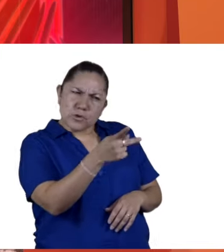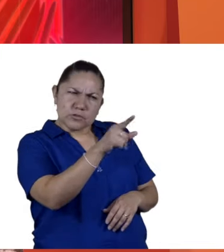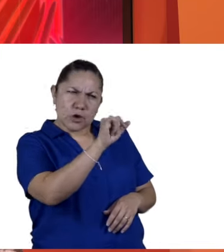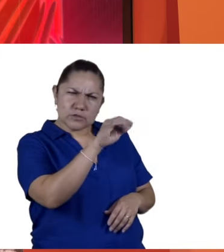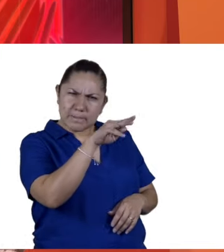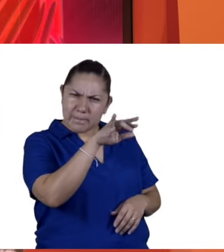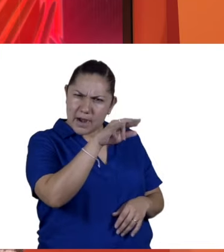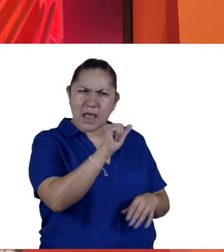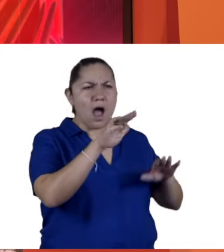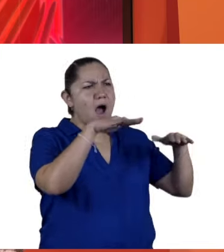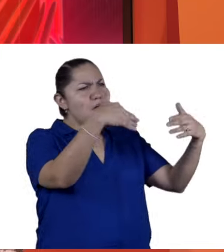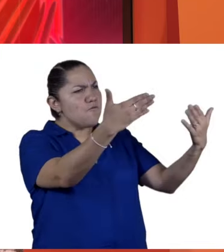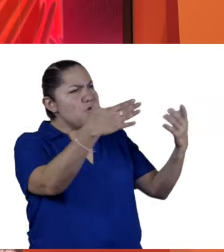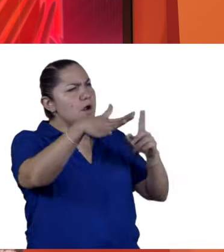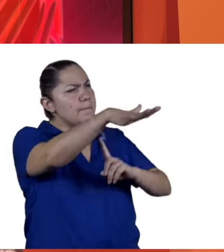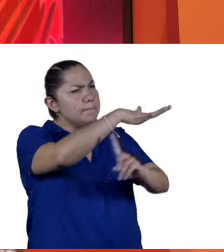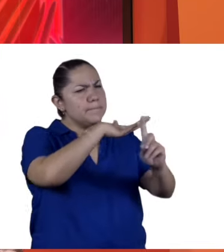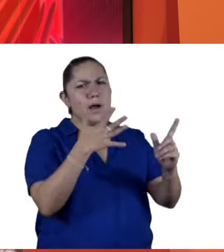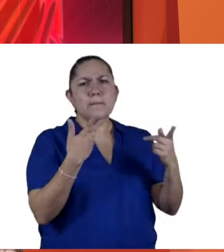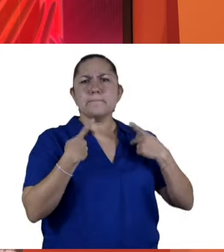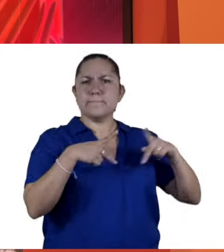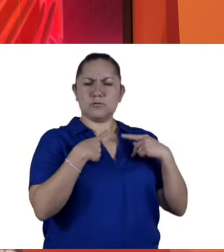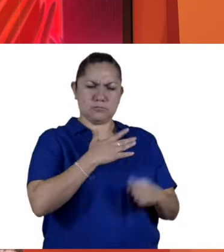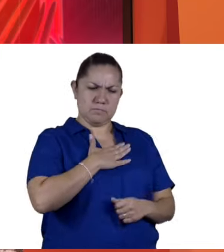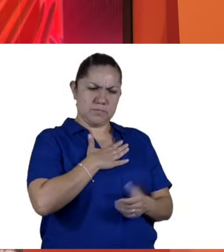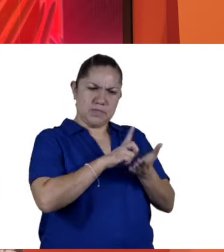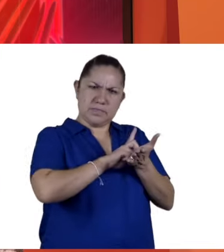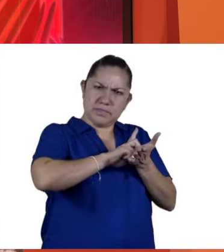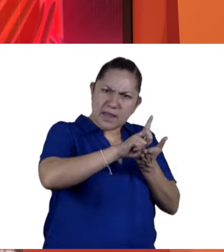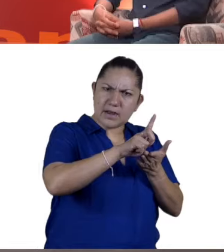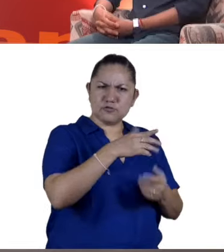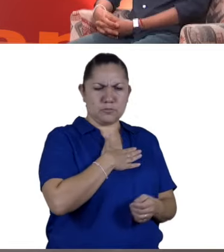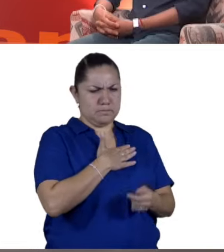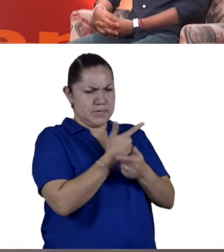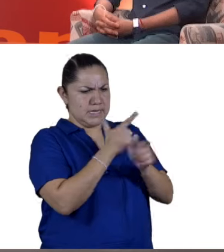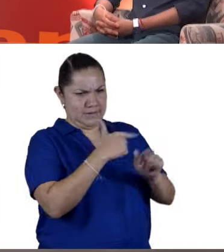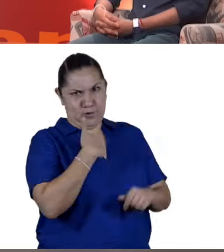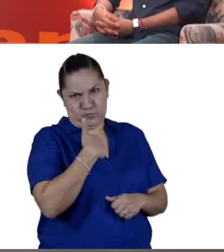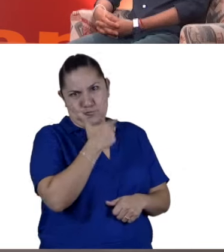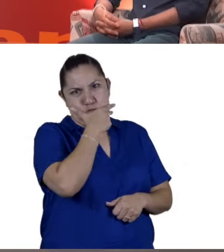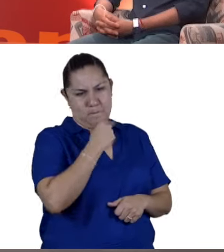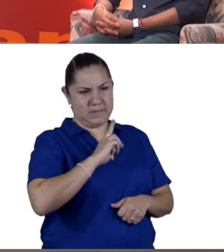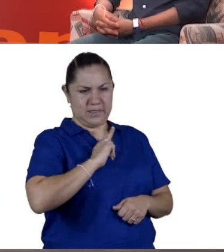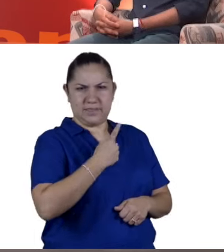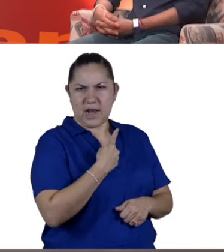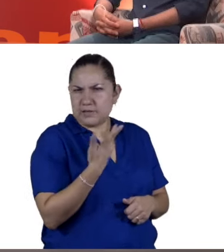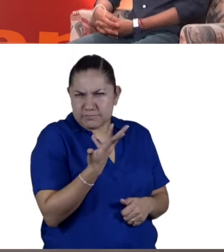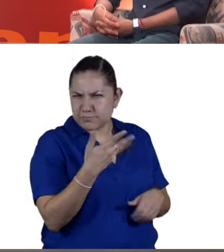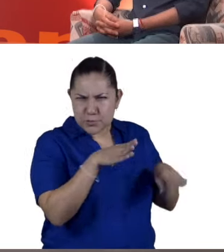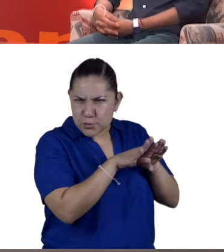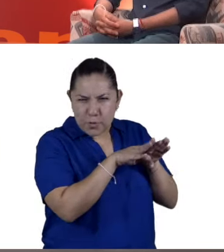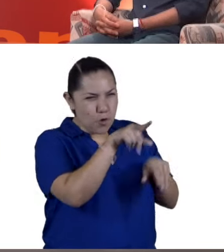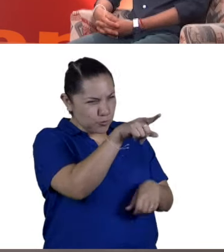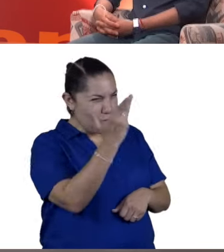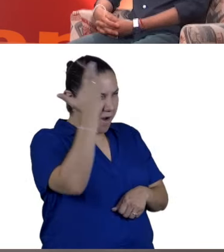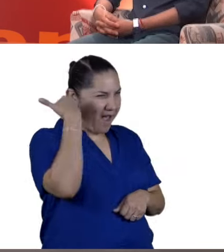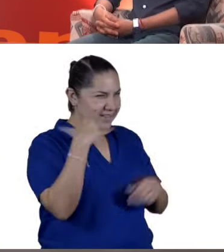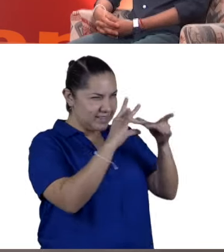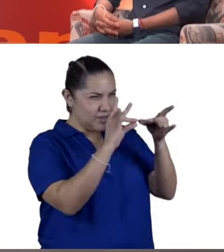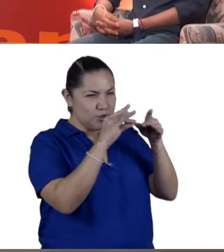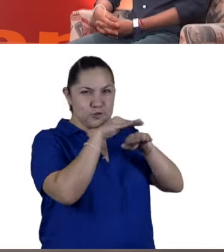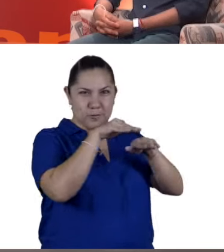te pregunto, José María, sus derechos humanos, su libertad, un hombre trans? Me contabas un poco